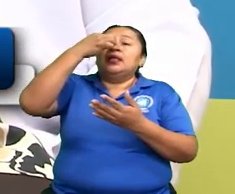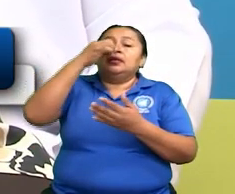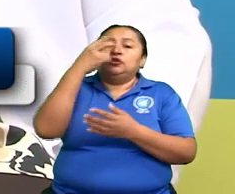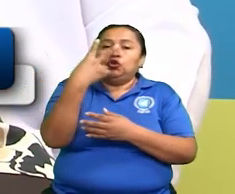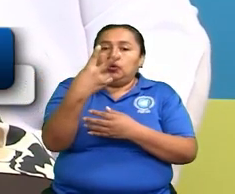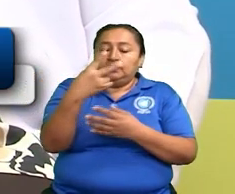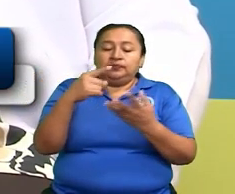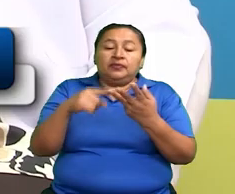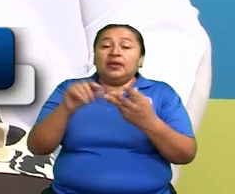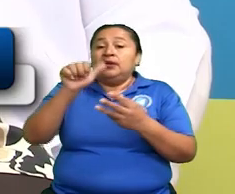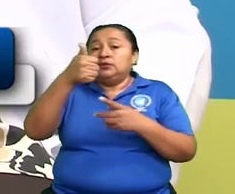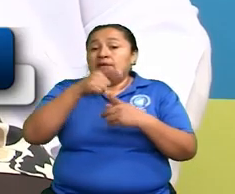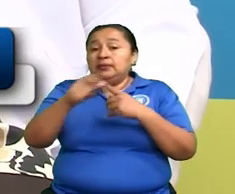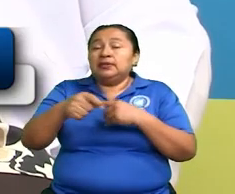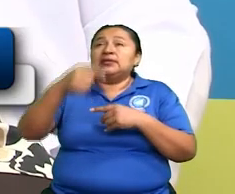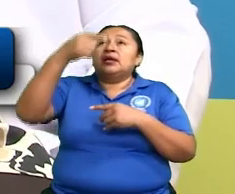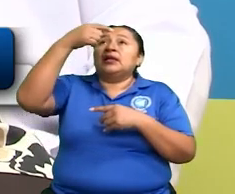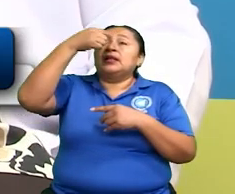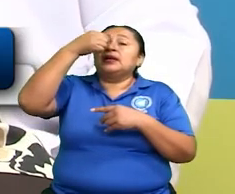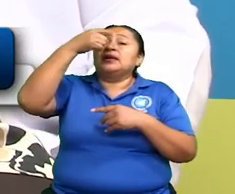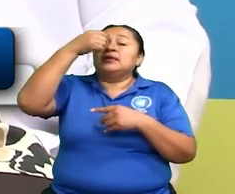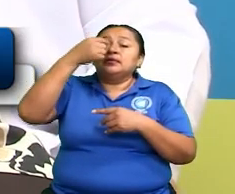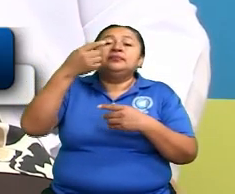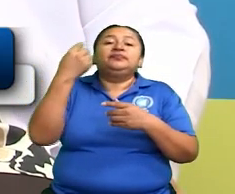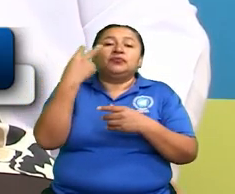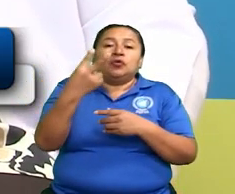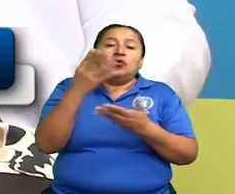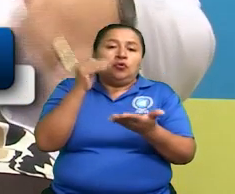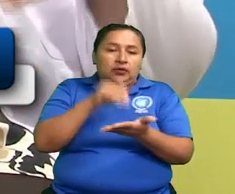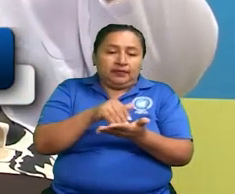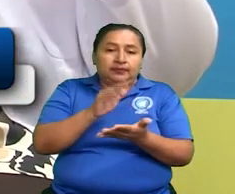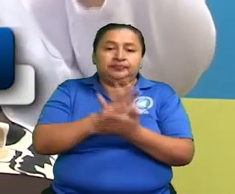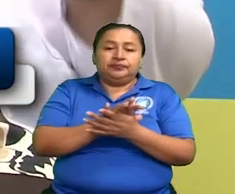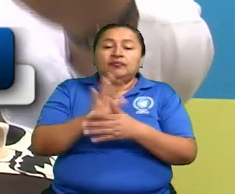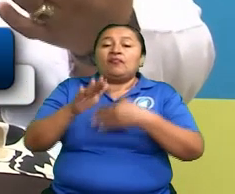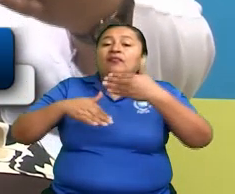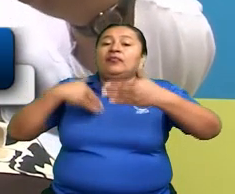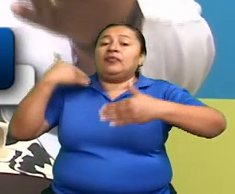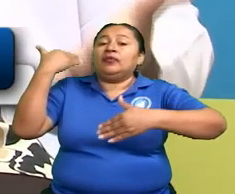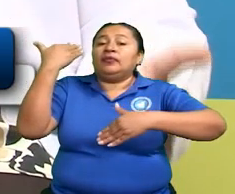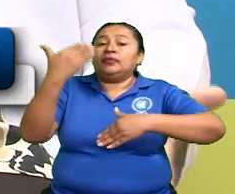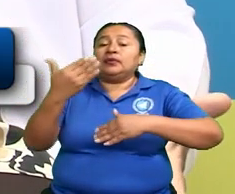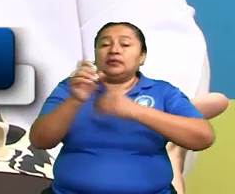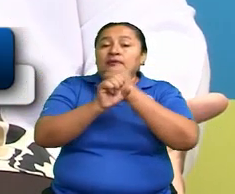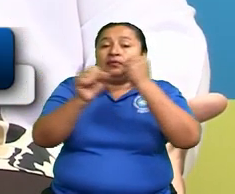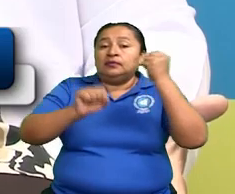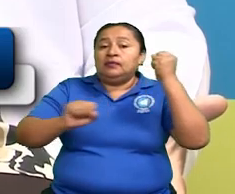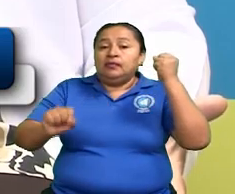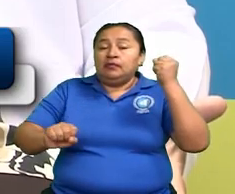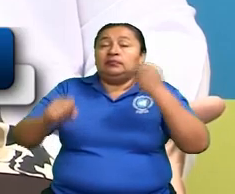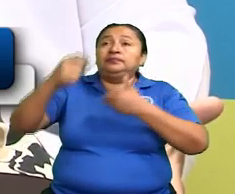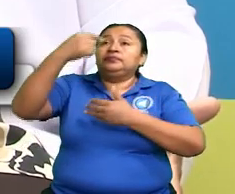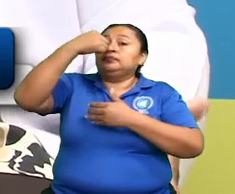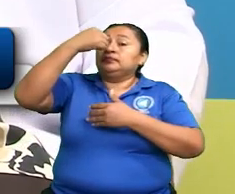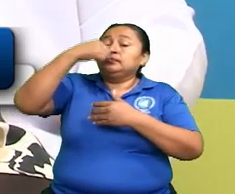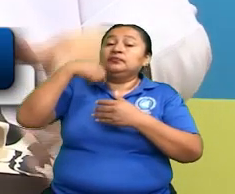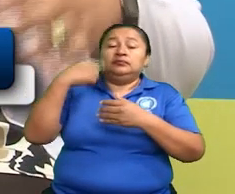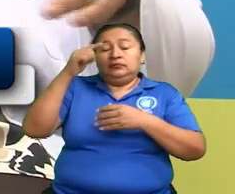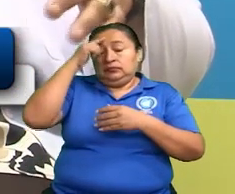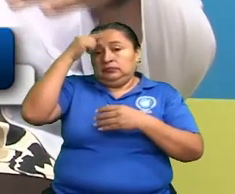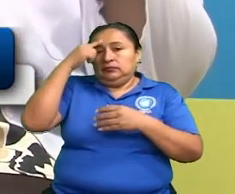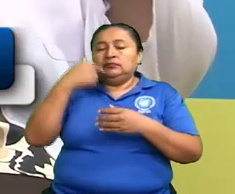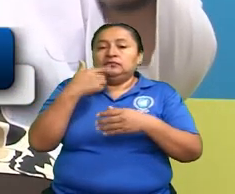y a los 6 meses se le da el último refuerzo de las 2 gotitas. Y posteriormente, en las jornadas de vacunación,